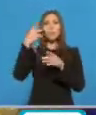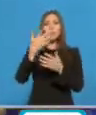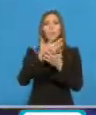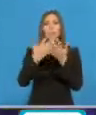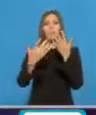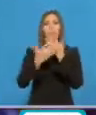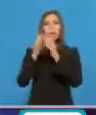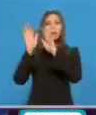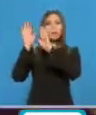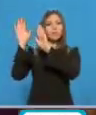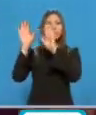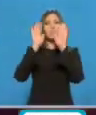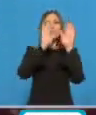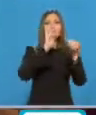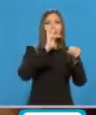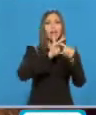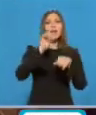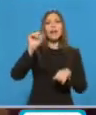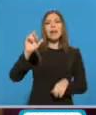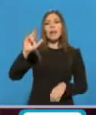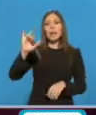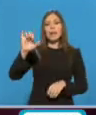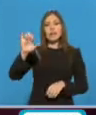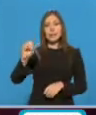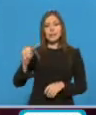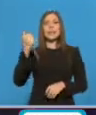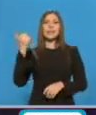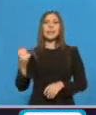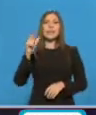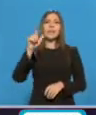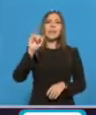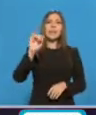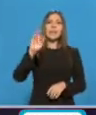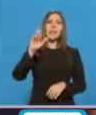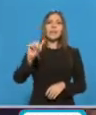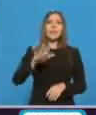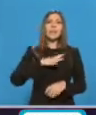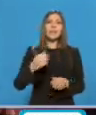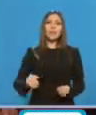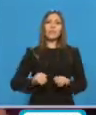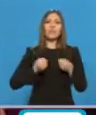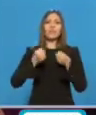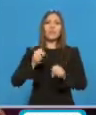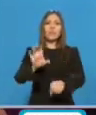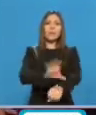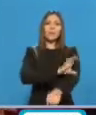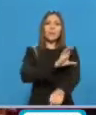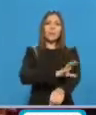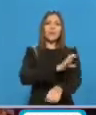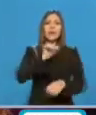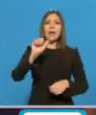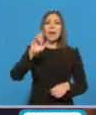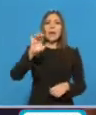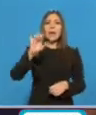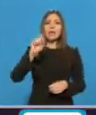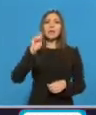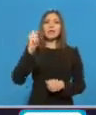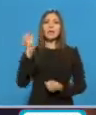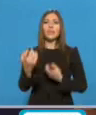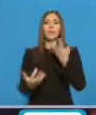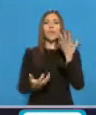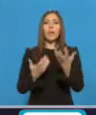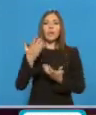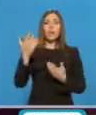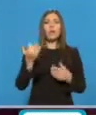Libra. Esto es, ahí está la polaridad de Aries, la energía de Aries fuego, y la polaridad con el